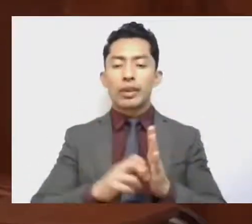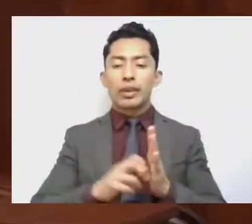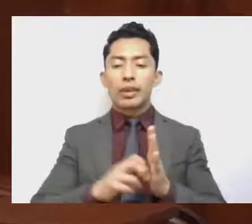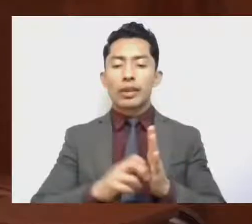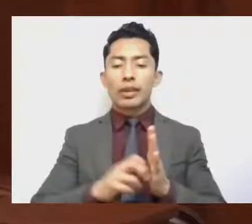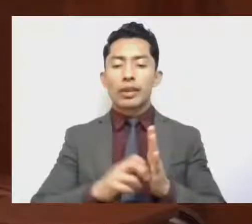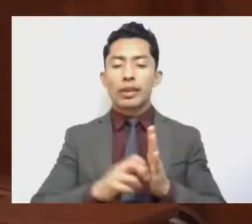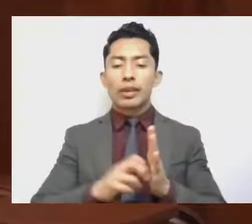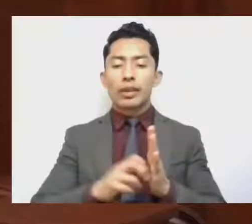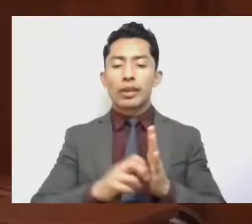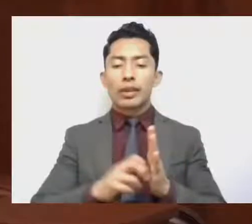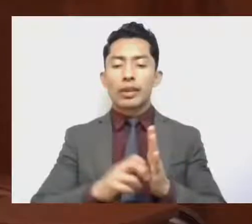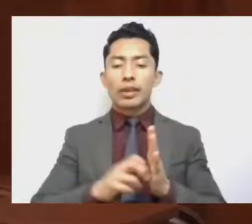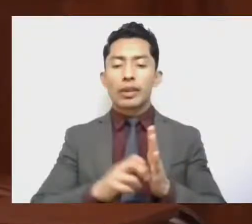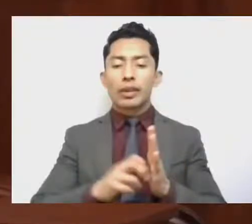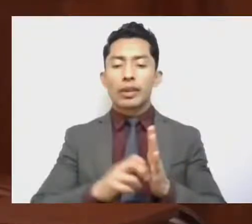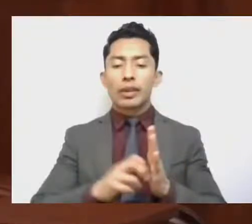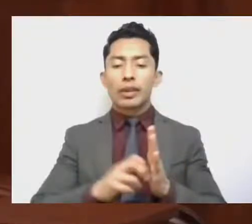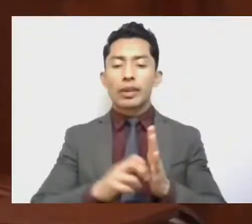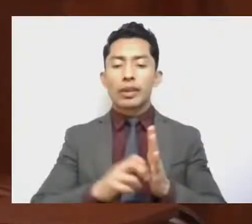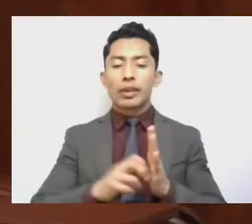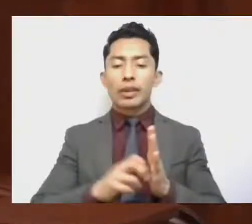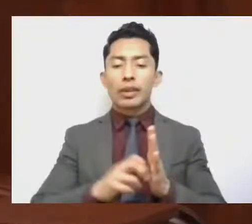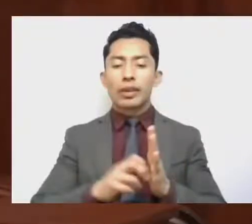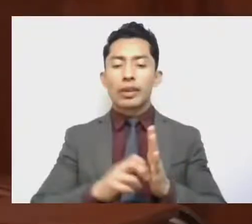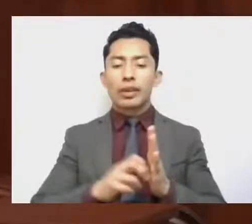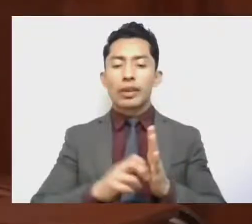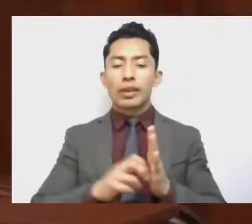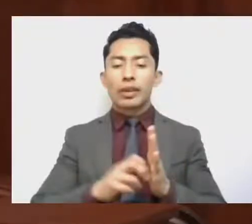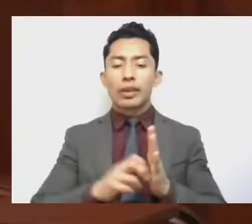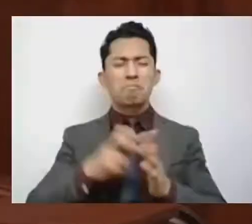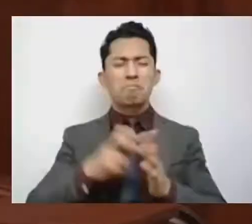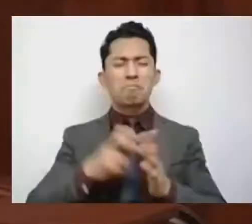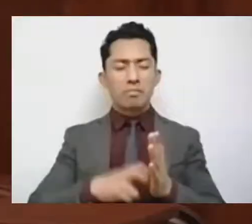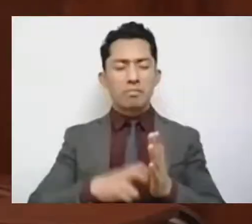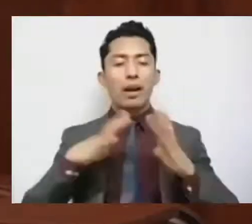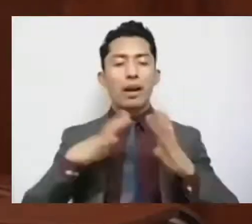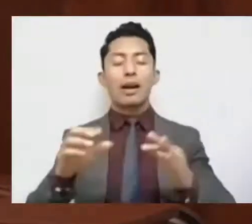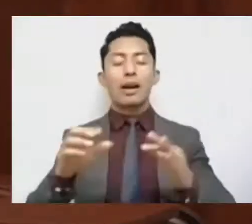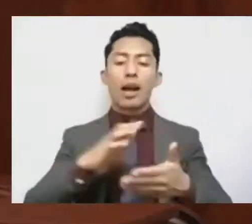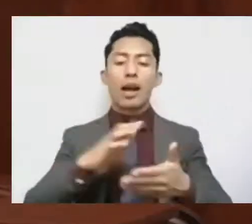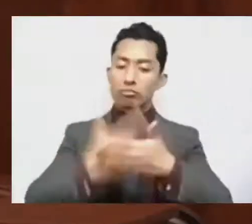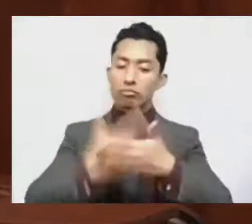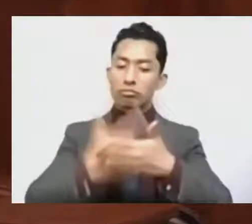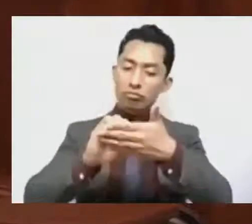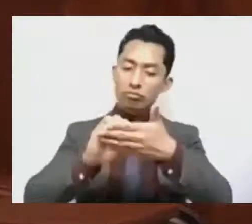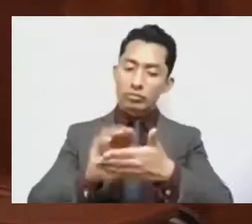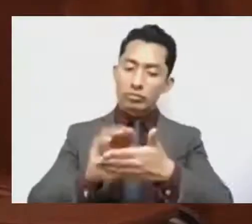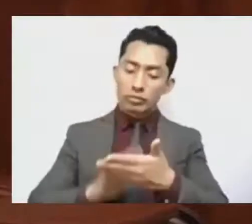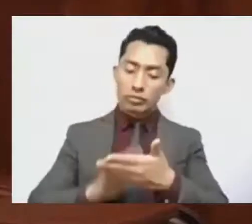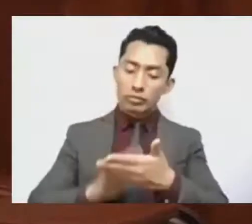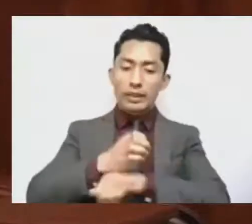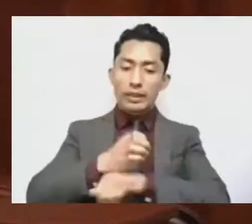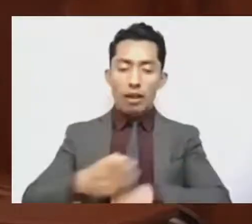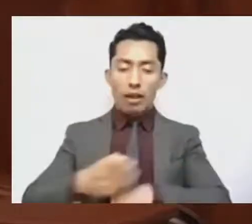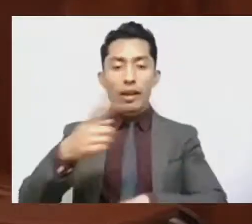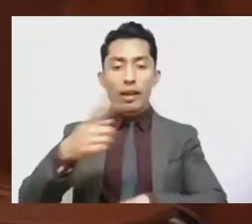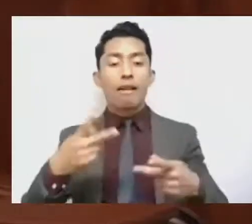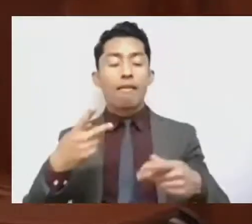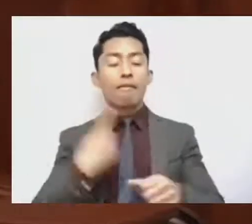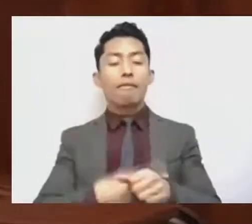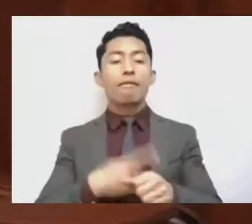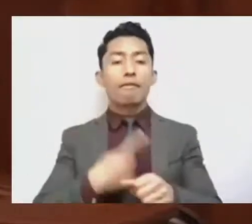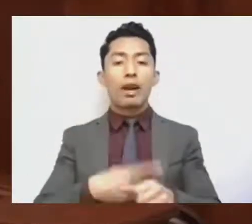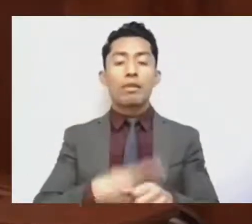Código Administrativo del Estado de México con la finalidad de crear el registro estatal enfermos renales.